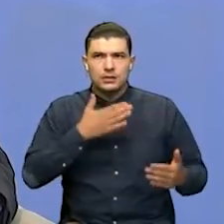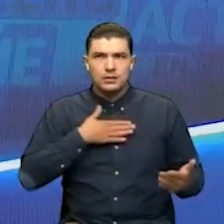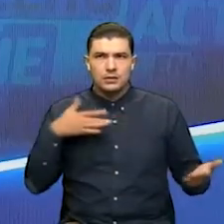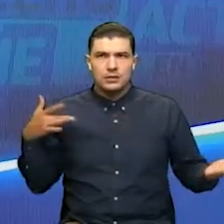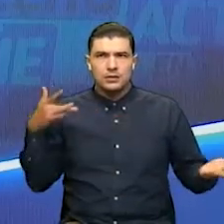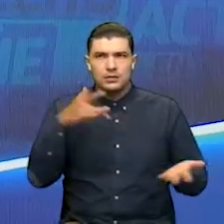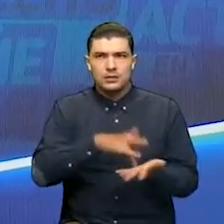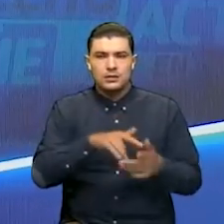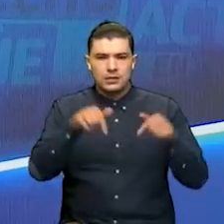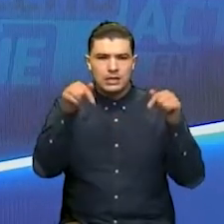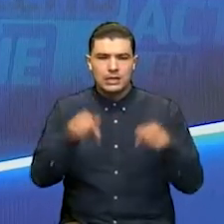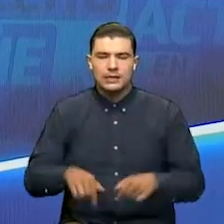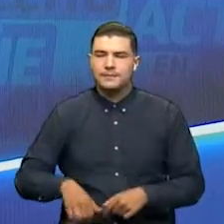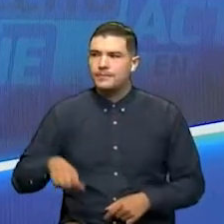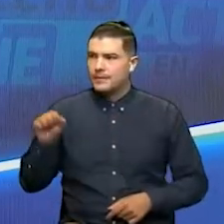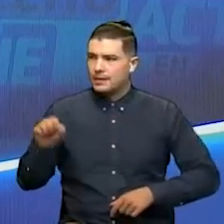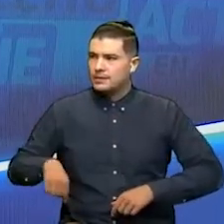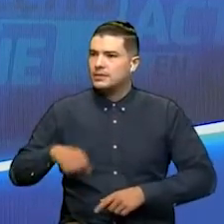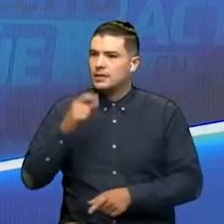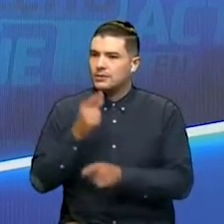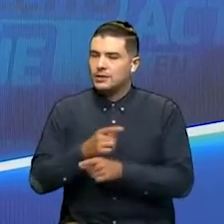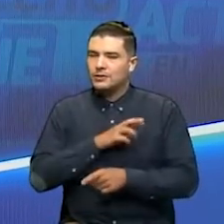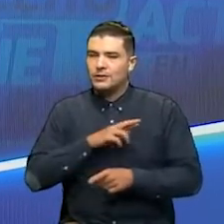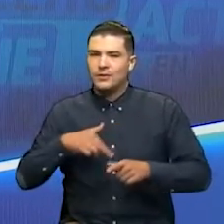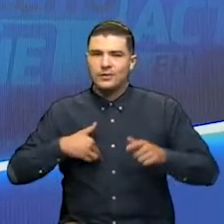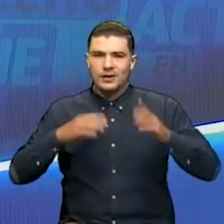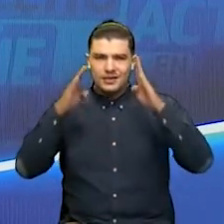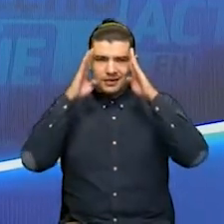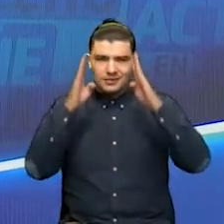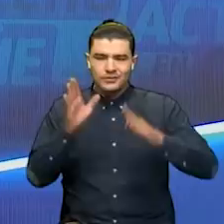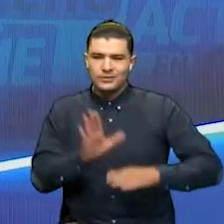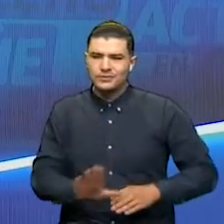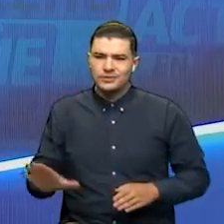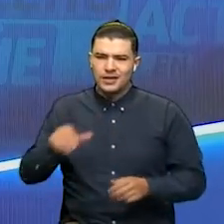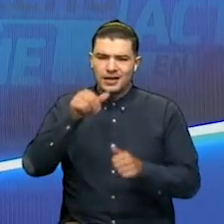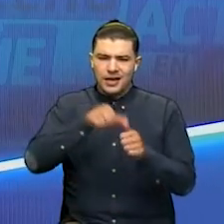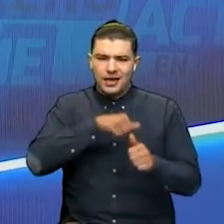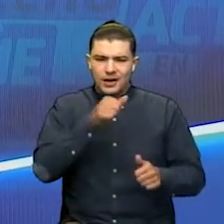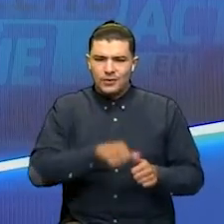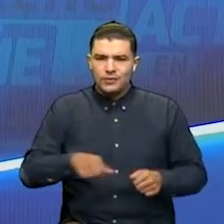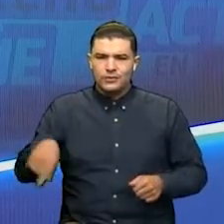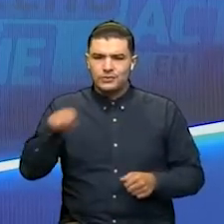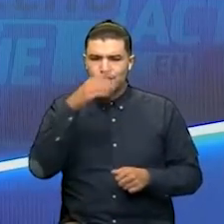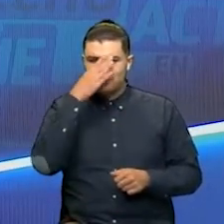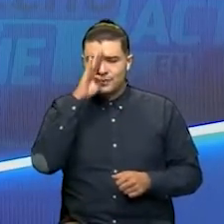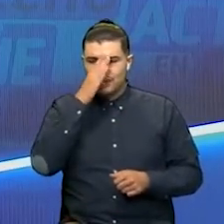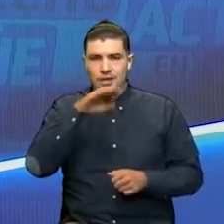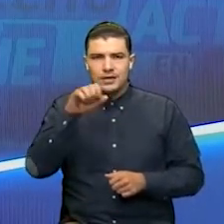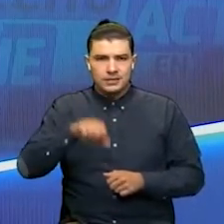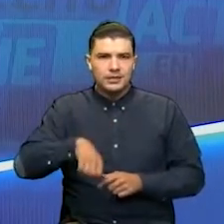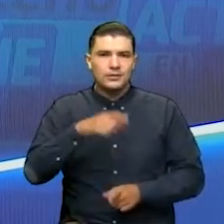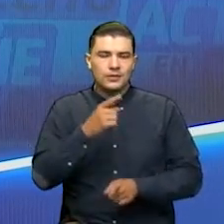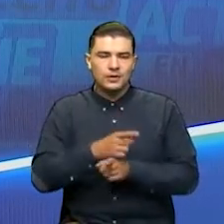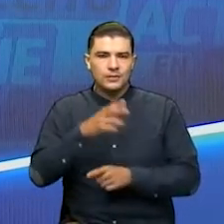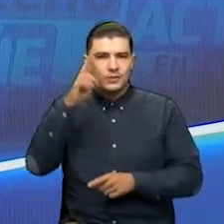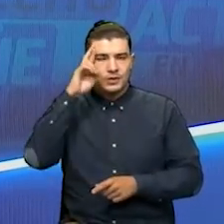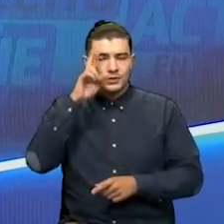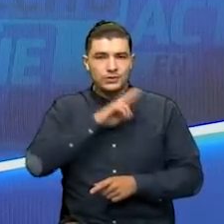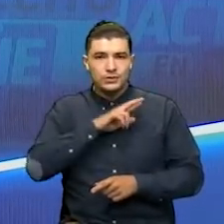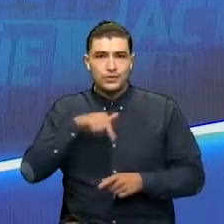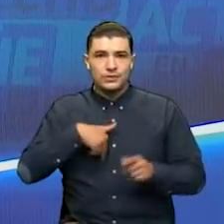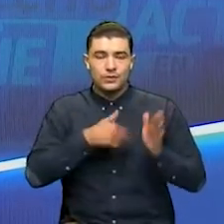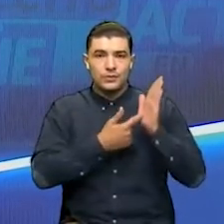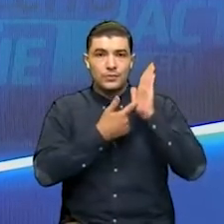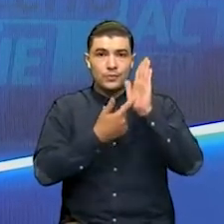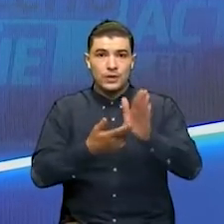acá. Bueno, vamos a estar entonces muy pendientes de cada una de sus inquietudes y pues precisamente traemos una historia